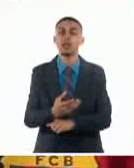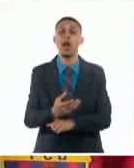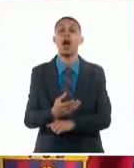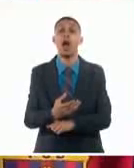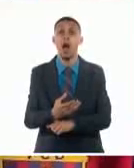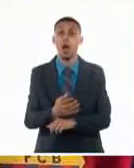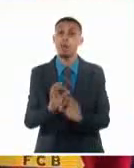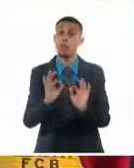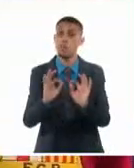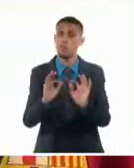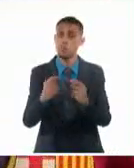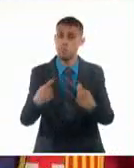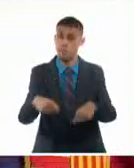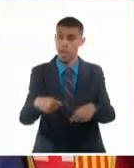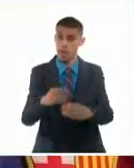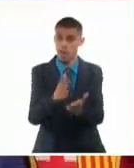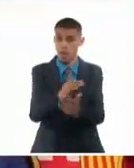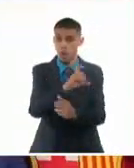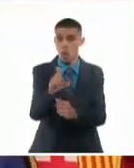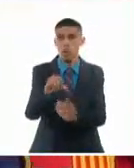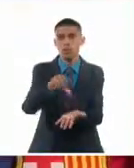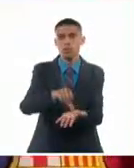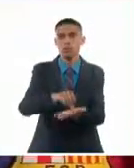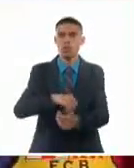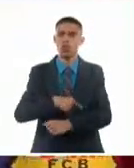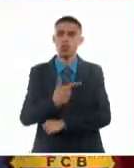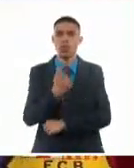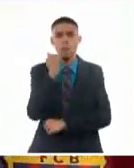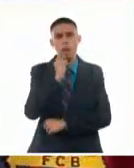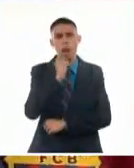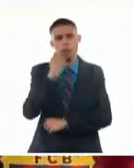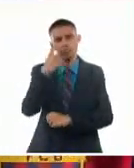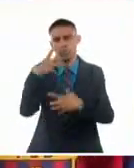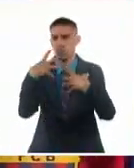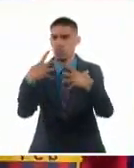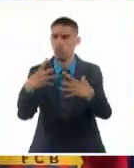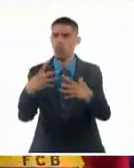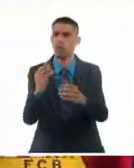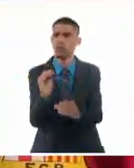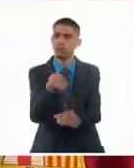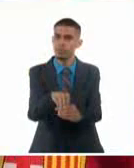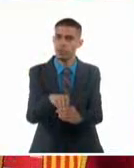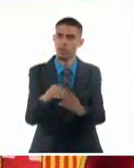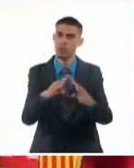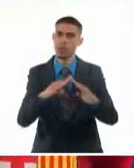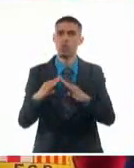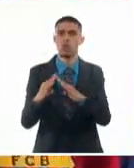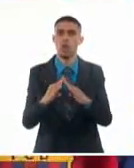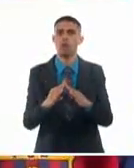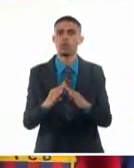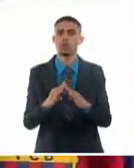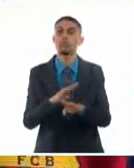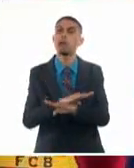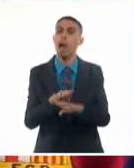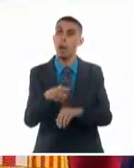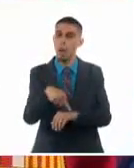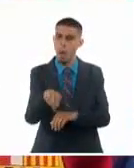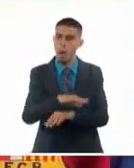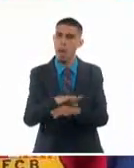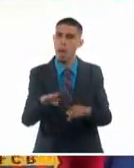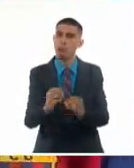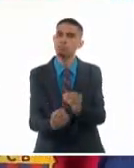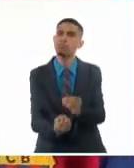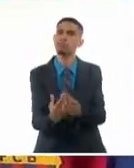debía ser el centro cultural más importante de la comunidad, y eso hoy lo vemos materializado con la presencia de este